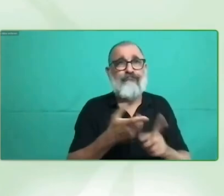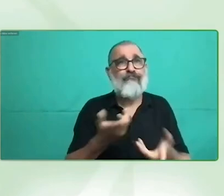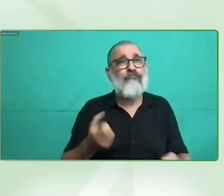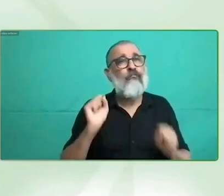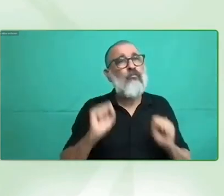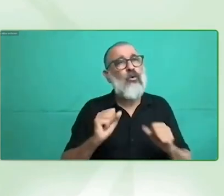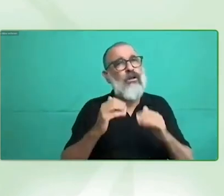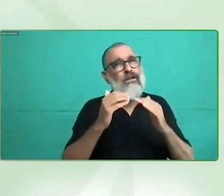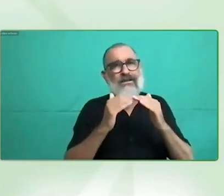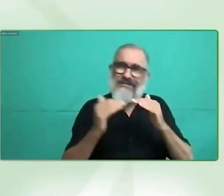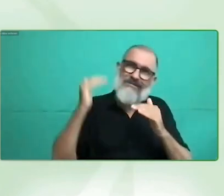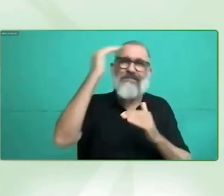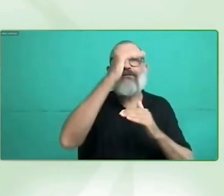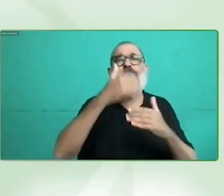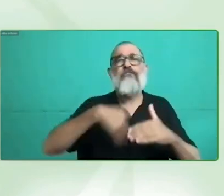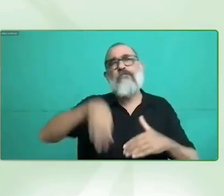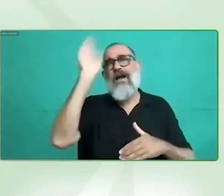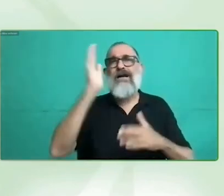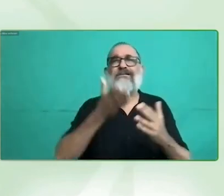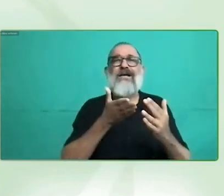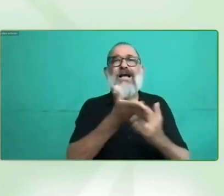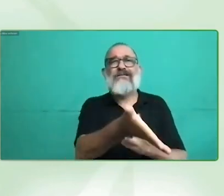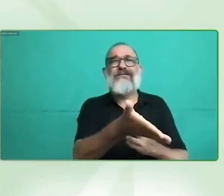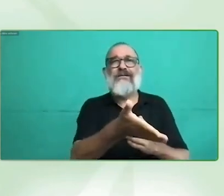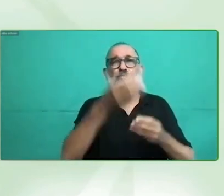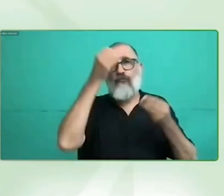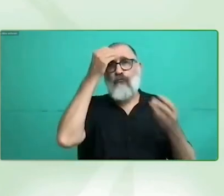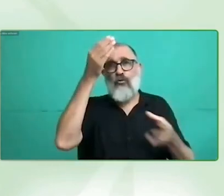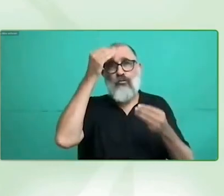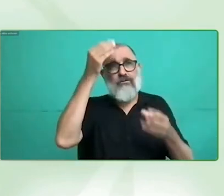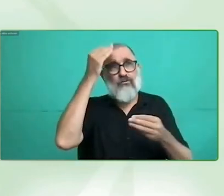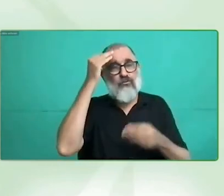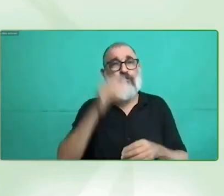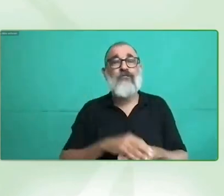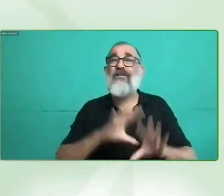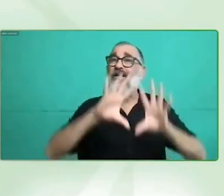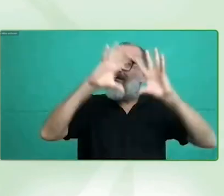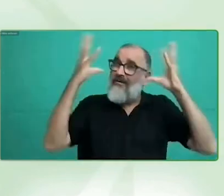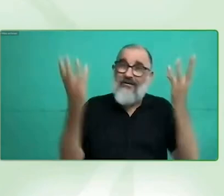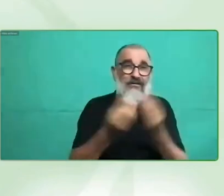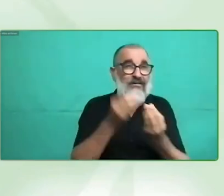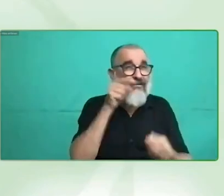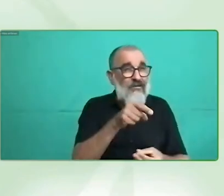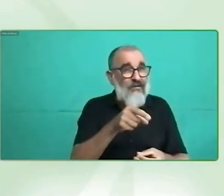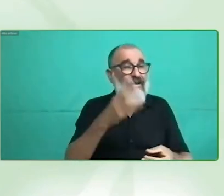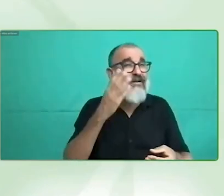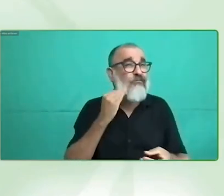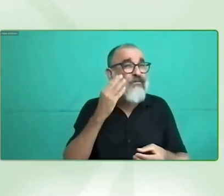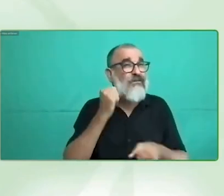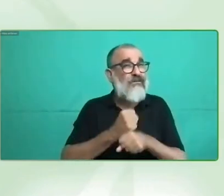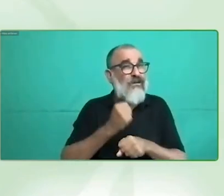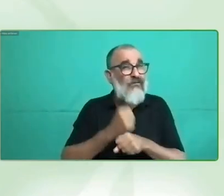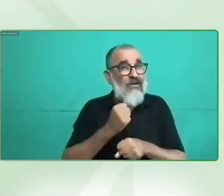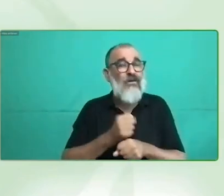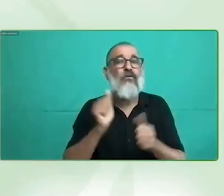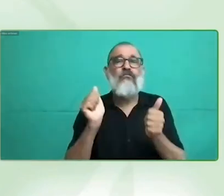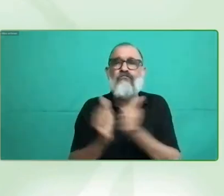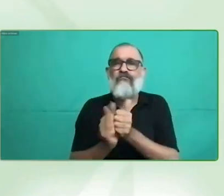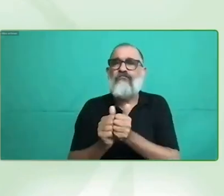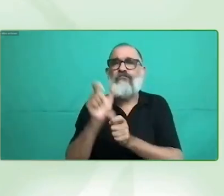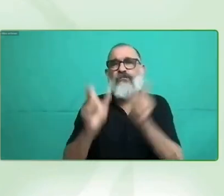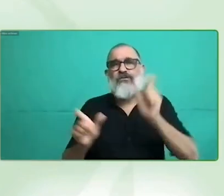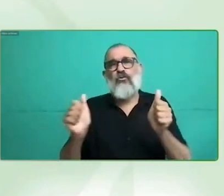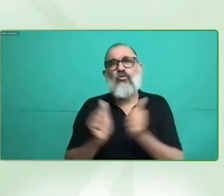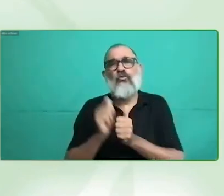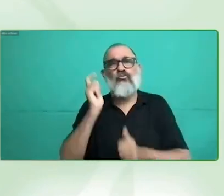apoyos y aprendiendo de las experiencias que ya se vienen desarrollando en nuestro país y en el mundo.